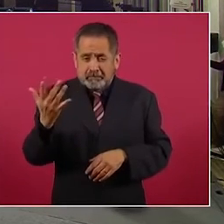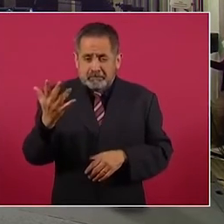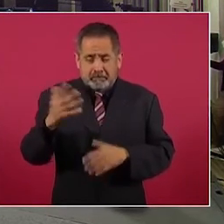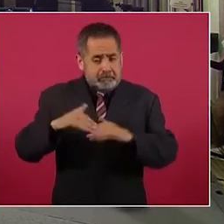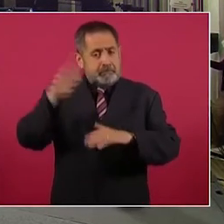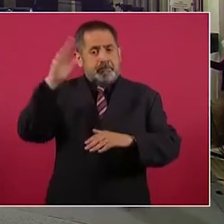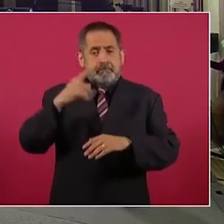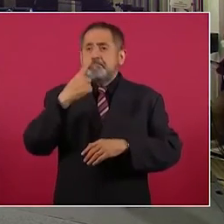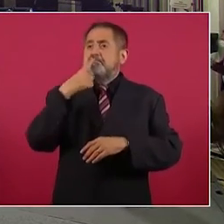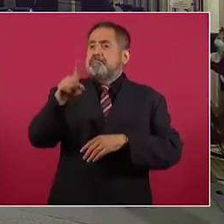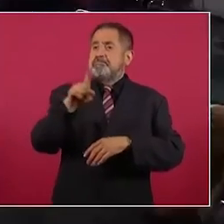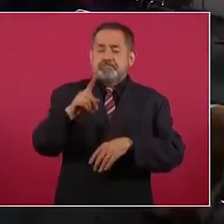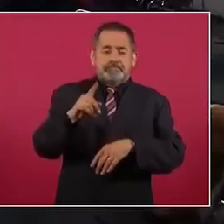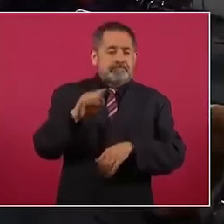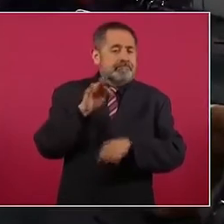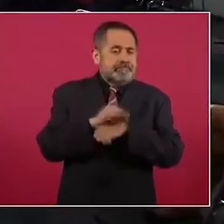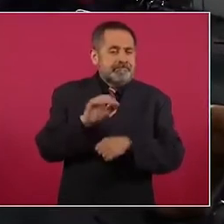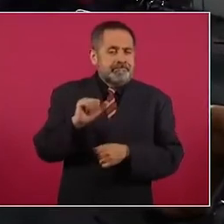Y